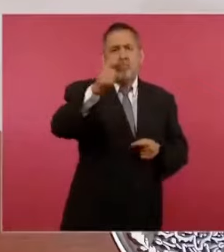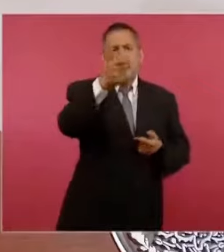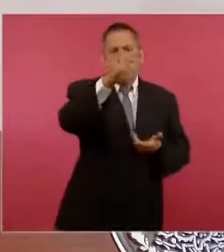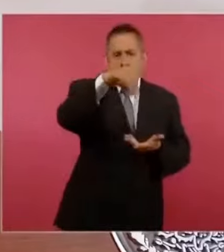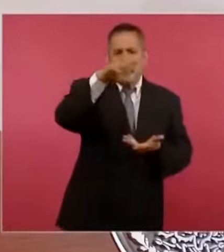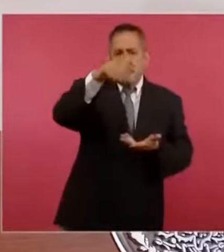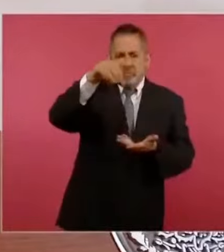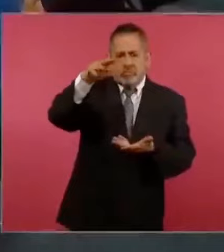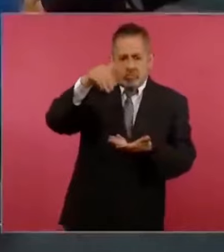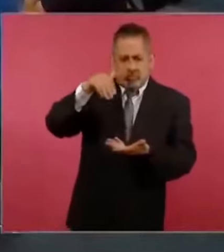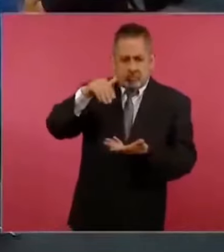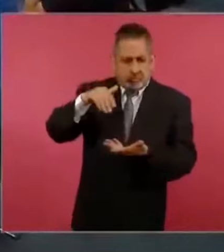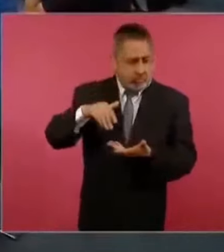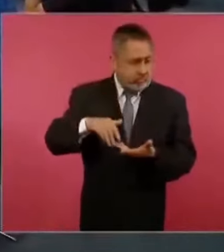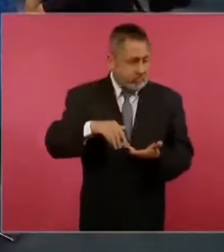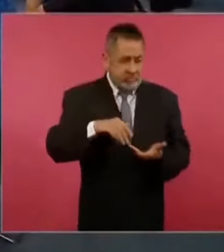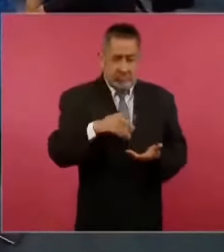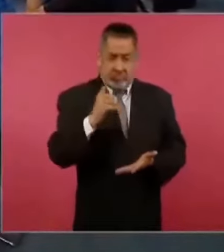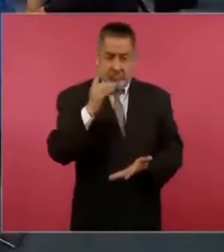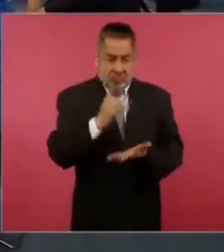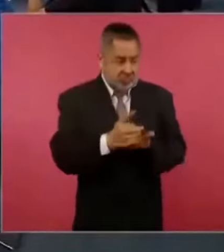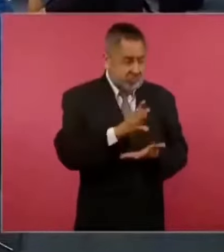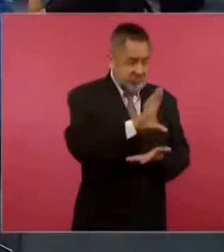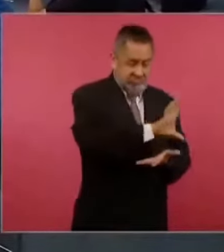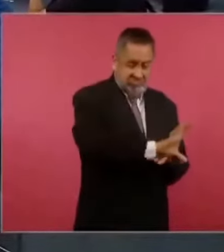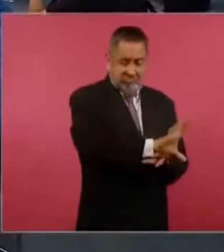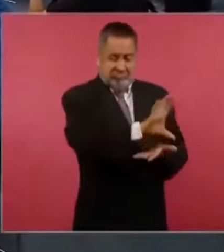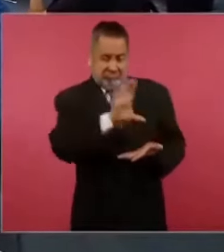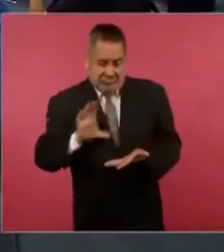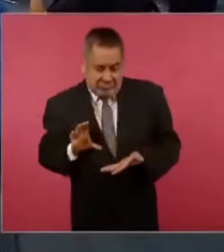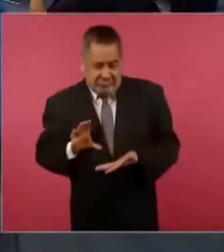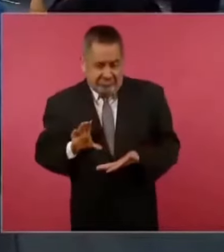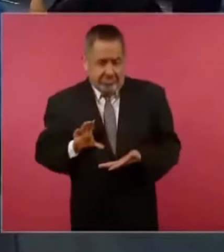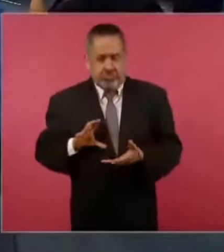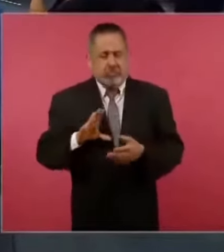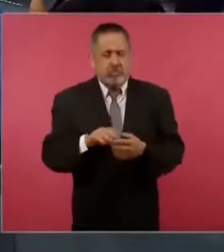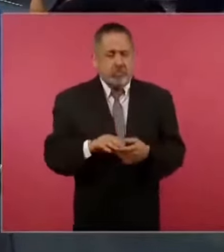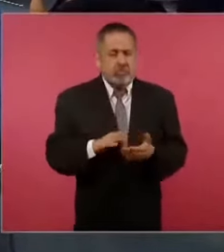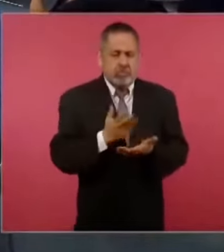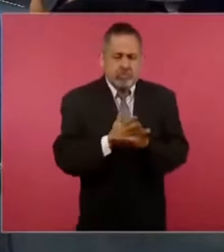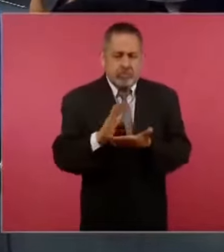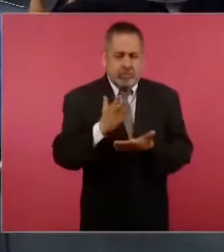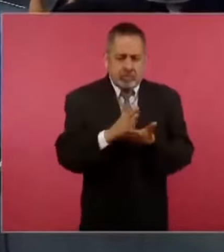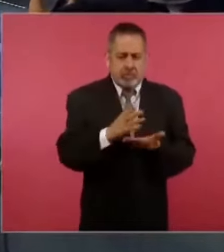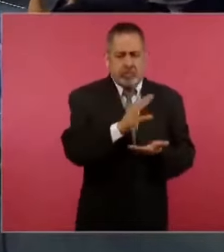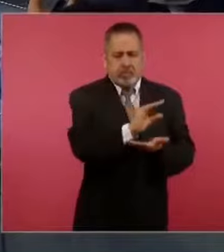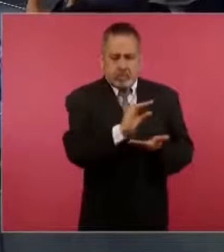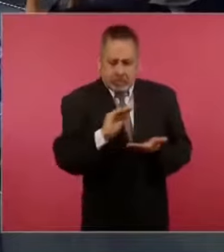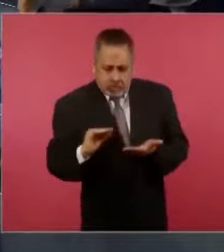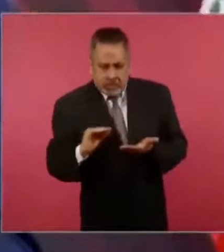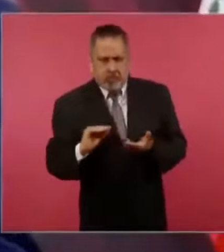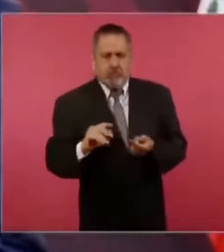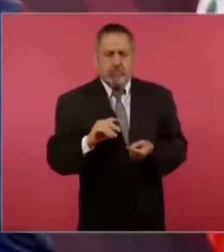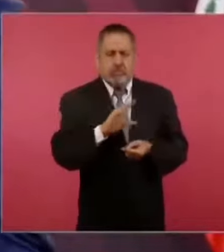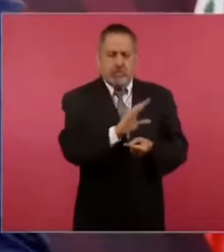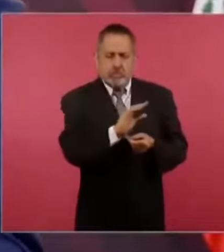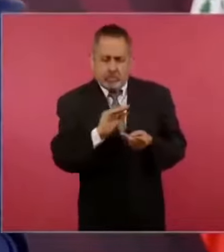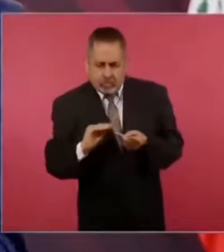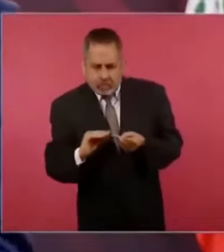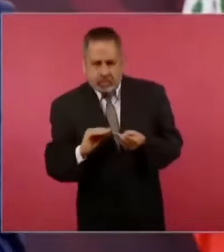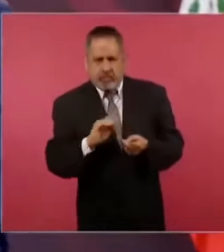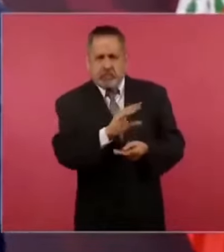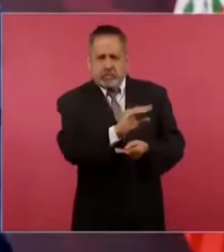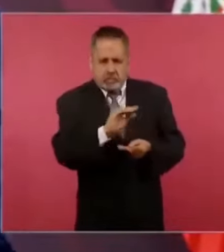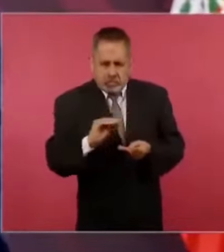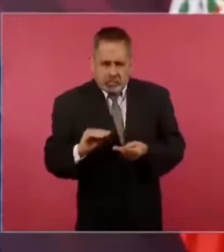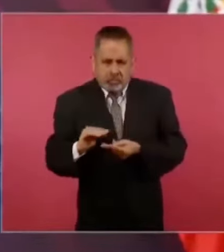ser todos de un solo golpe con lo que se va a tener